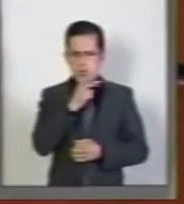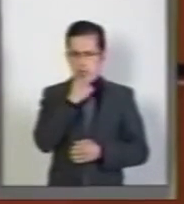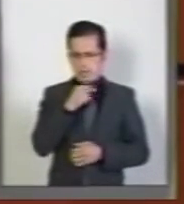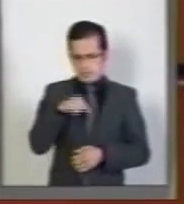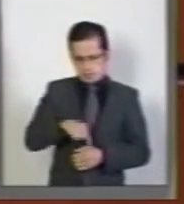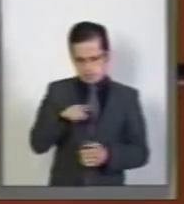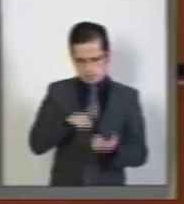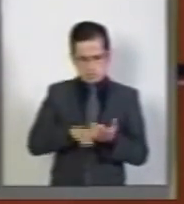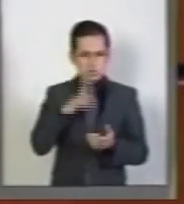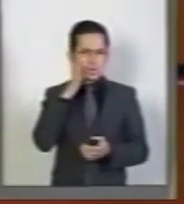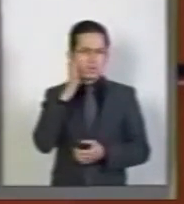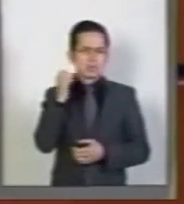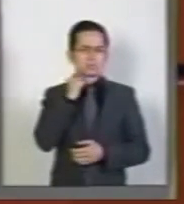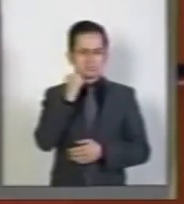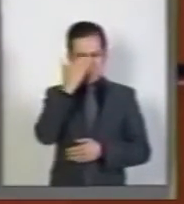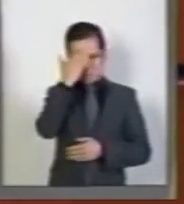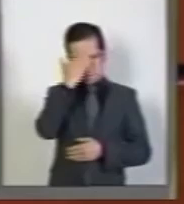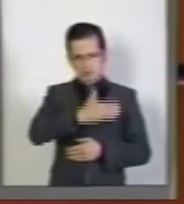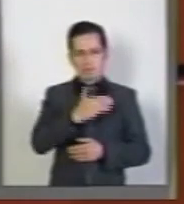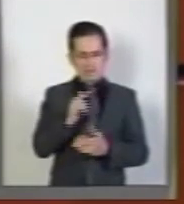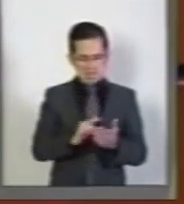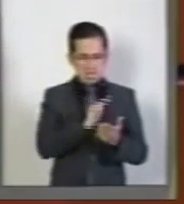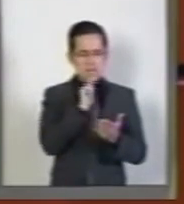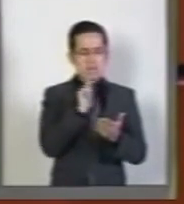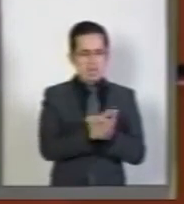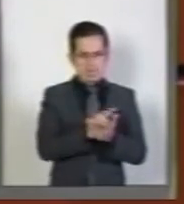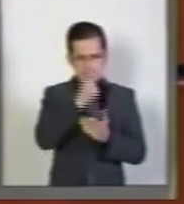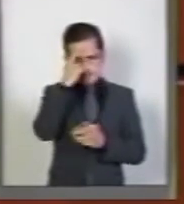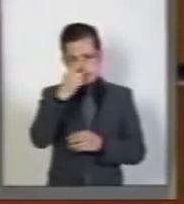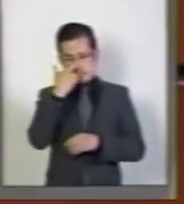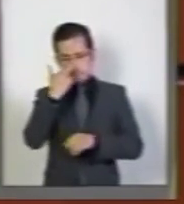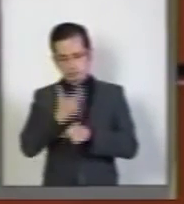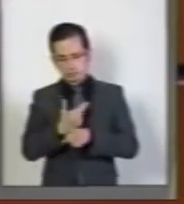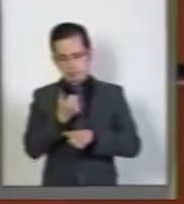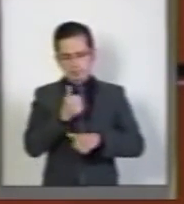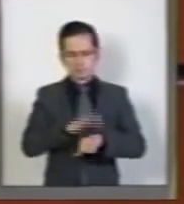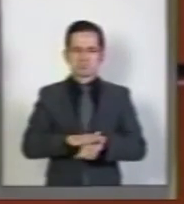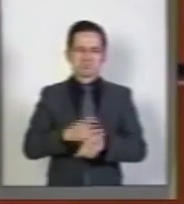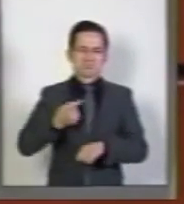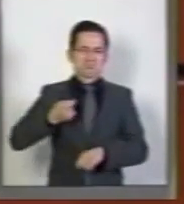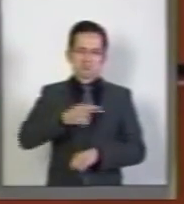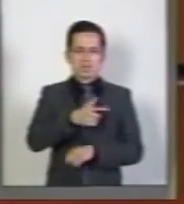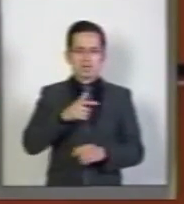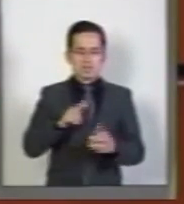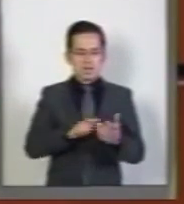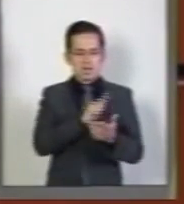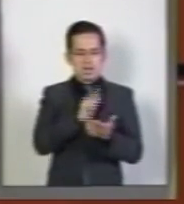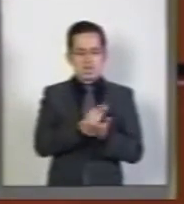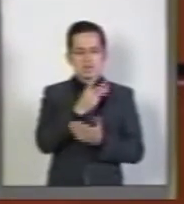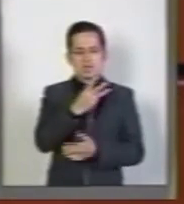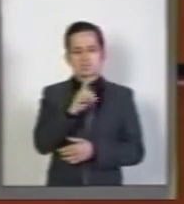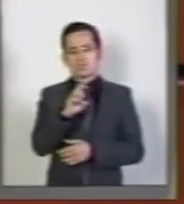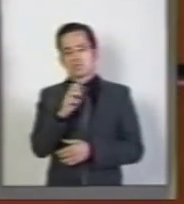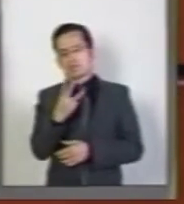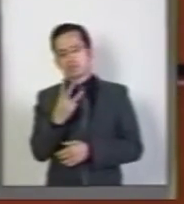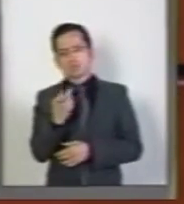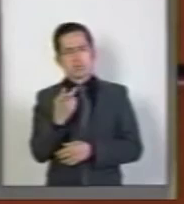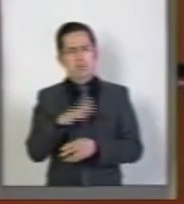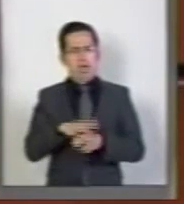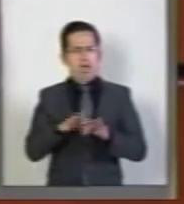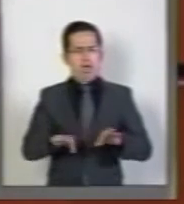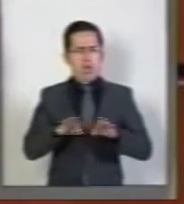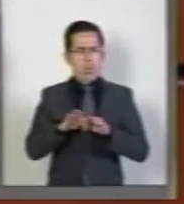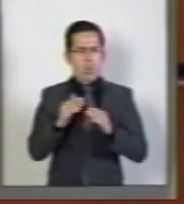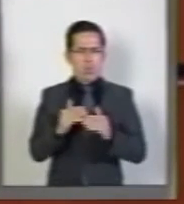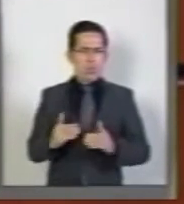General de Responsabilidades Administrativas, llamada también 3 de 3, representaba un ordenamiento jurídico de la mayor trascendencia